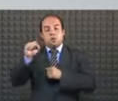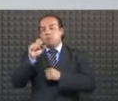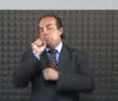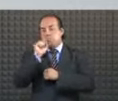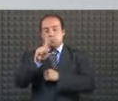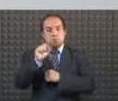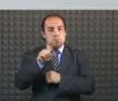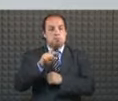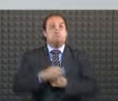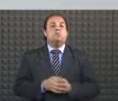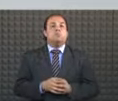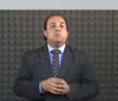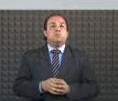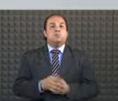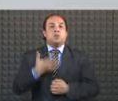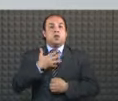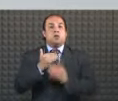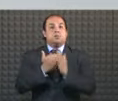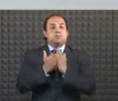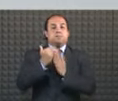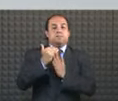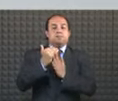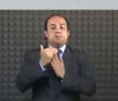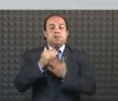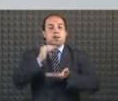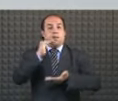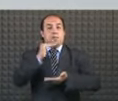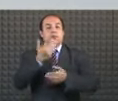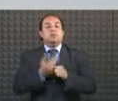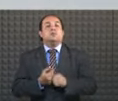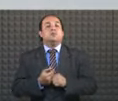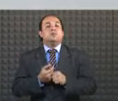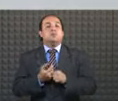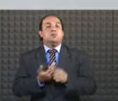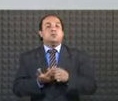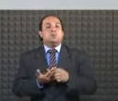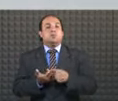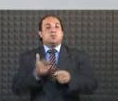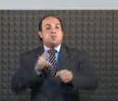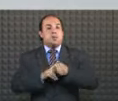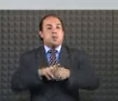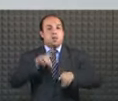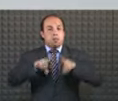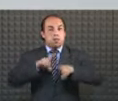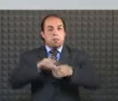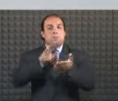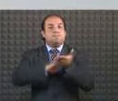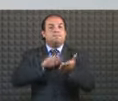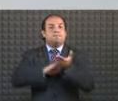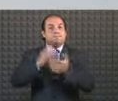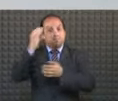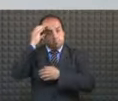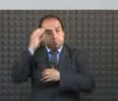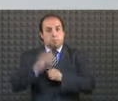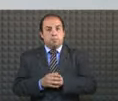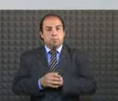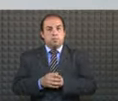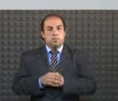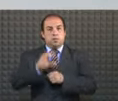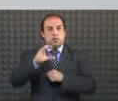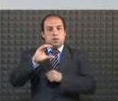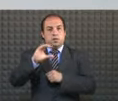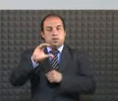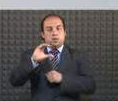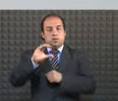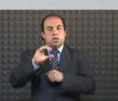mismo, están creciendo su capacidad hospitalaria de acuerdo con la demanda. Entonces podemos llegar, sin el Citibanamex,